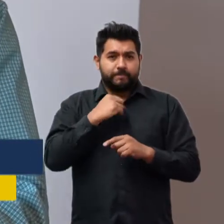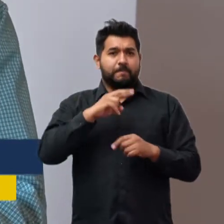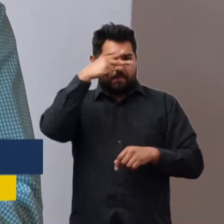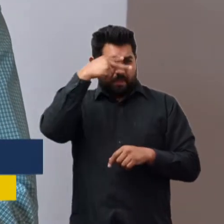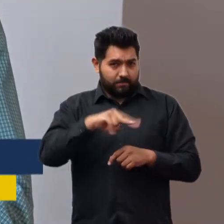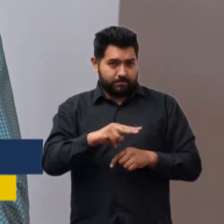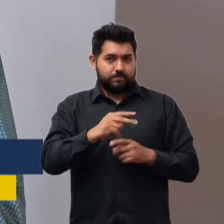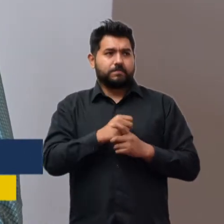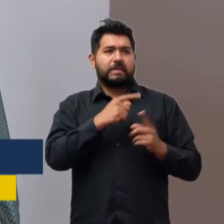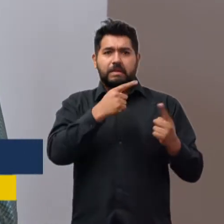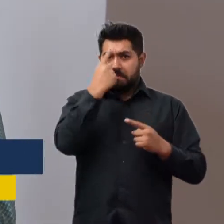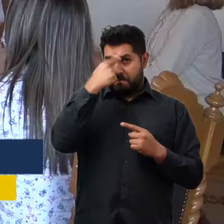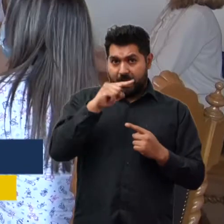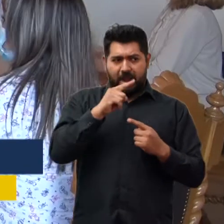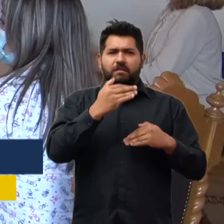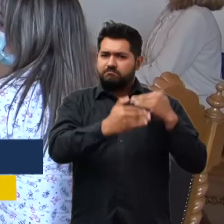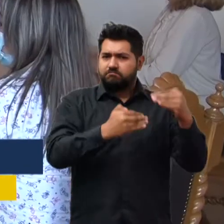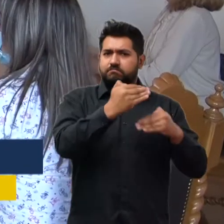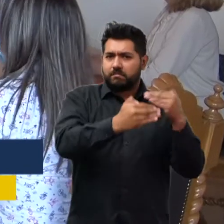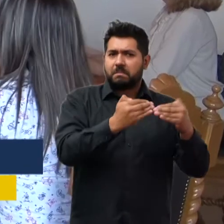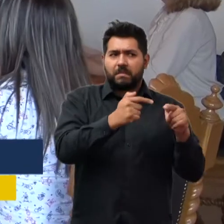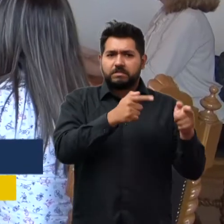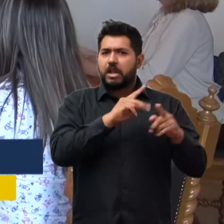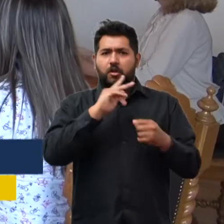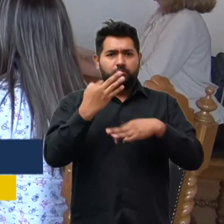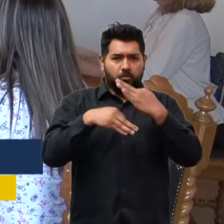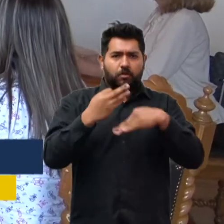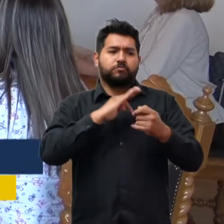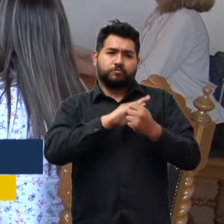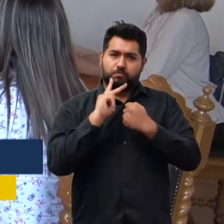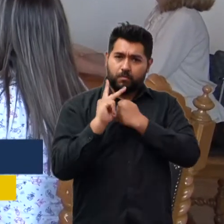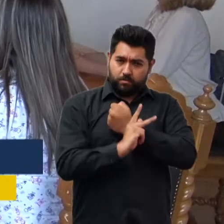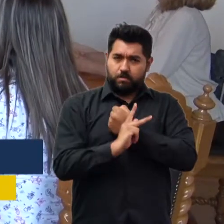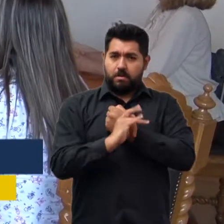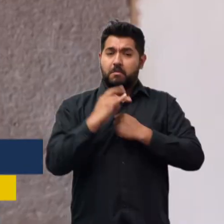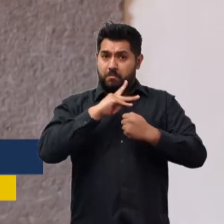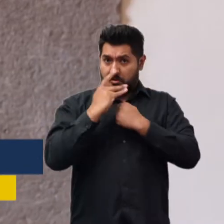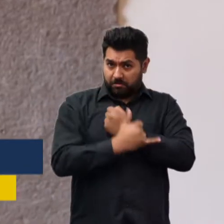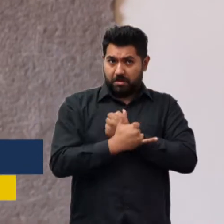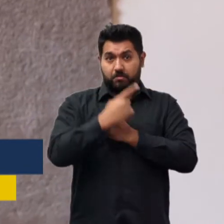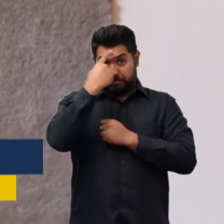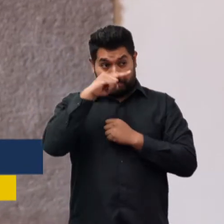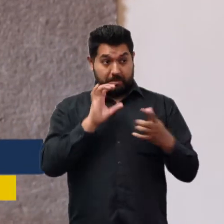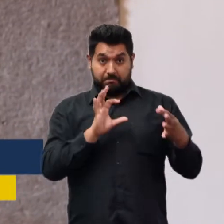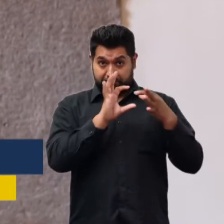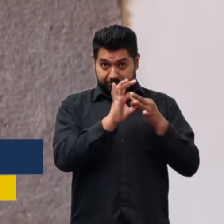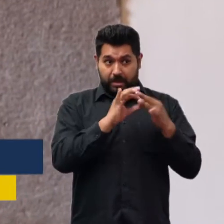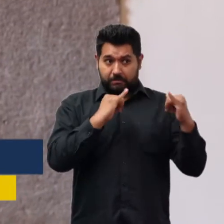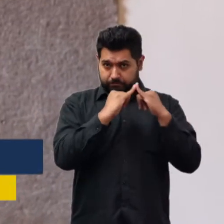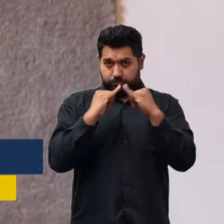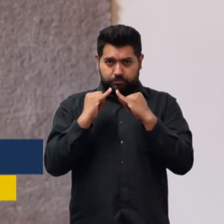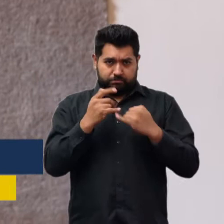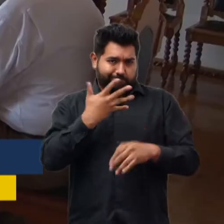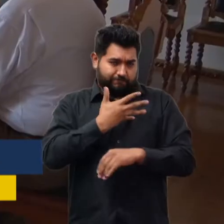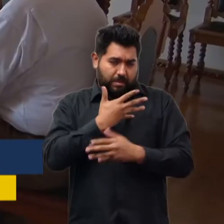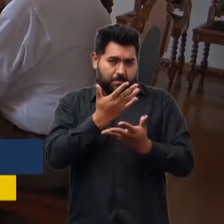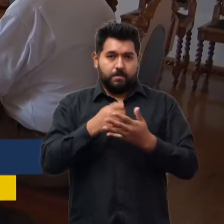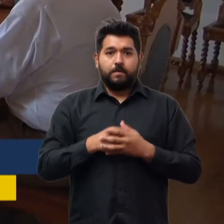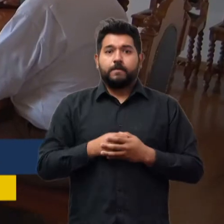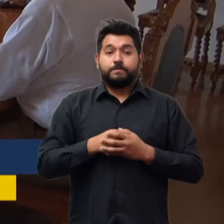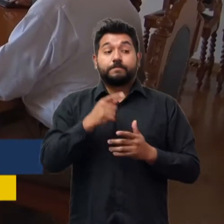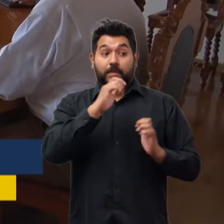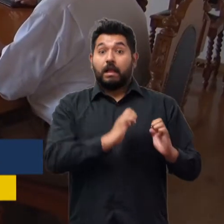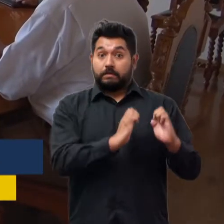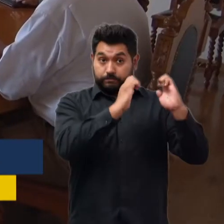Maza Jiménez, con el objetivo de dar continuidad a los proyectos que se desarrollan de manera conjunta entre ambas